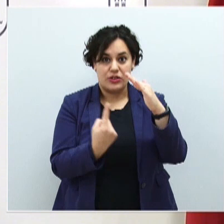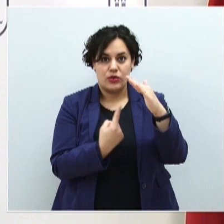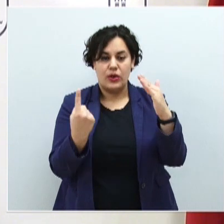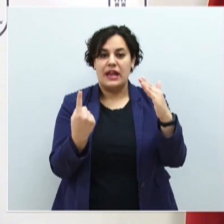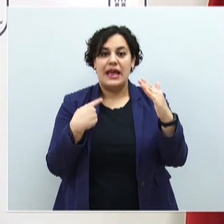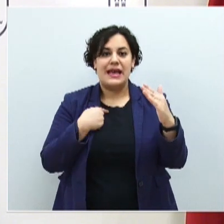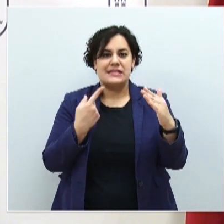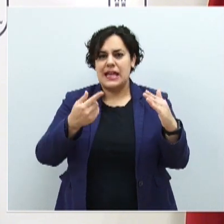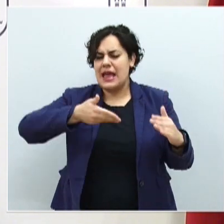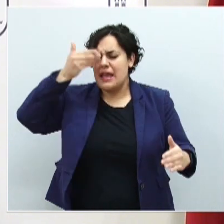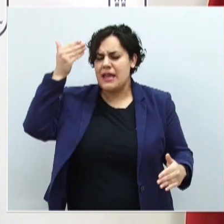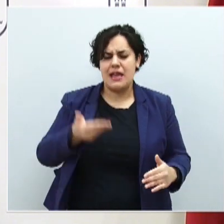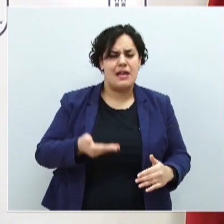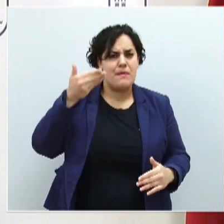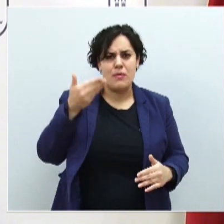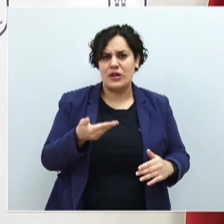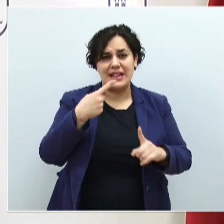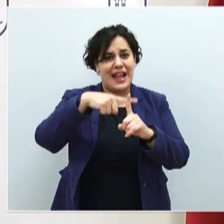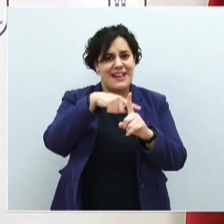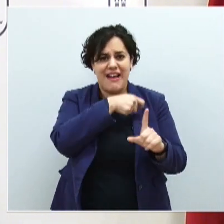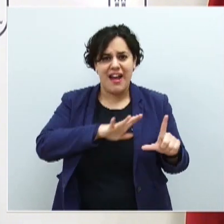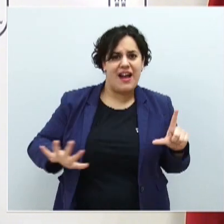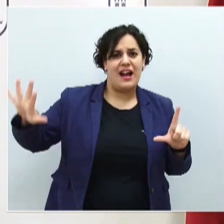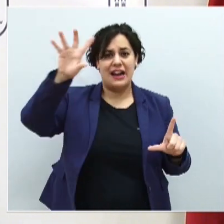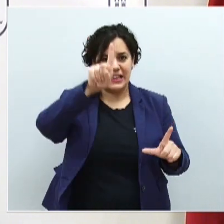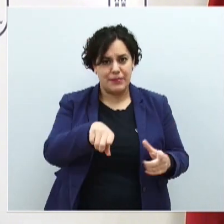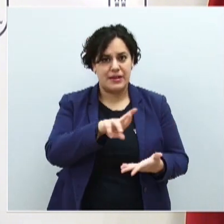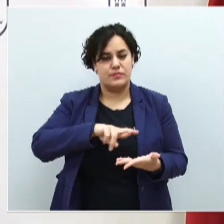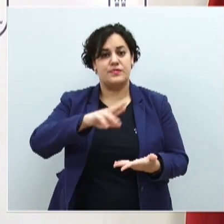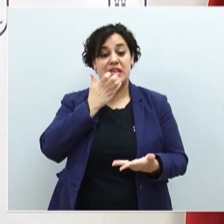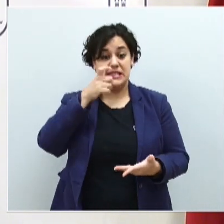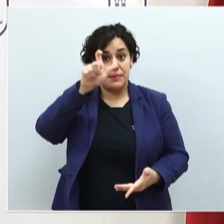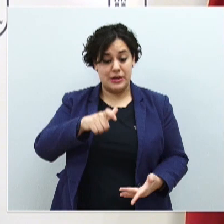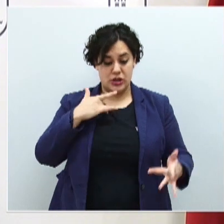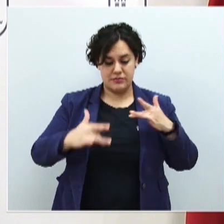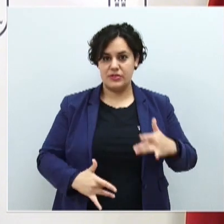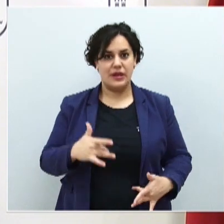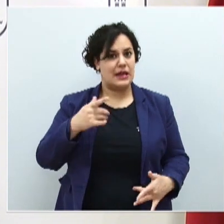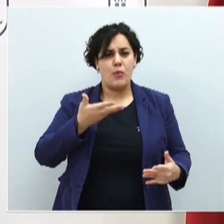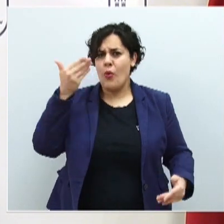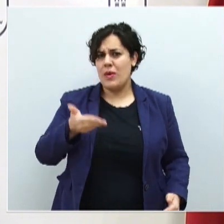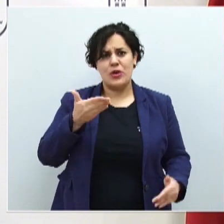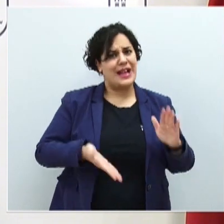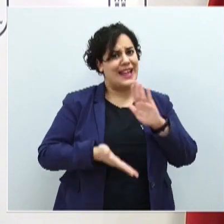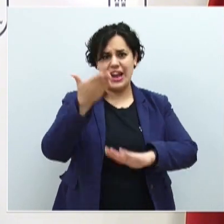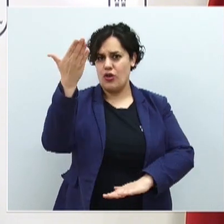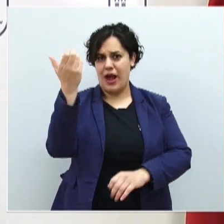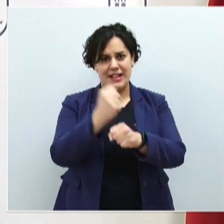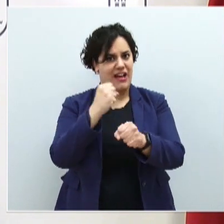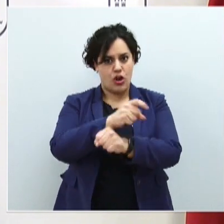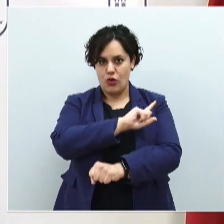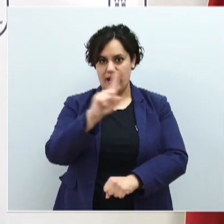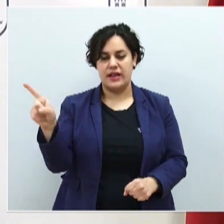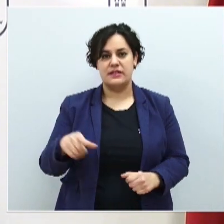la pandemia a nivel de la nación y a nivel de la región. Con lo cual es muy importante que una persona que tiene síntomas no vaya a trabajar. Si es una persona que, aunque no